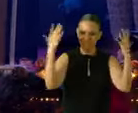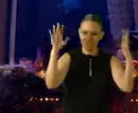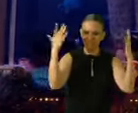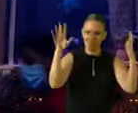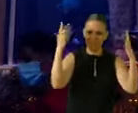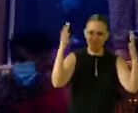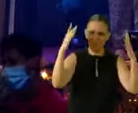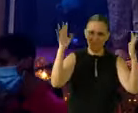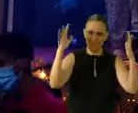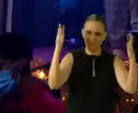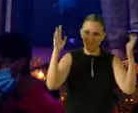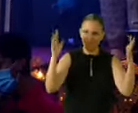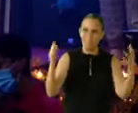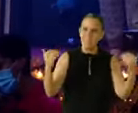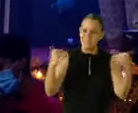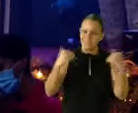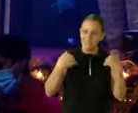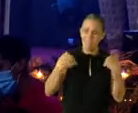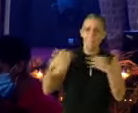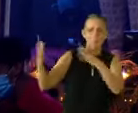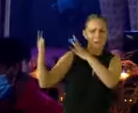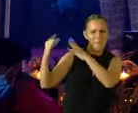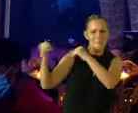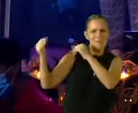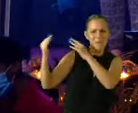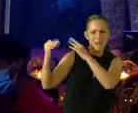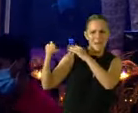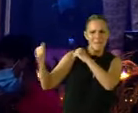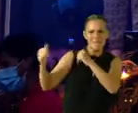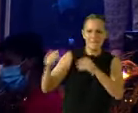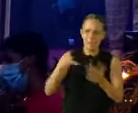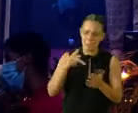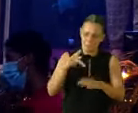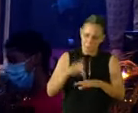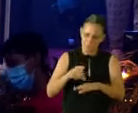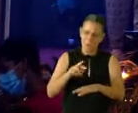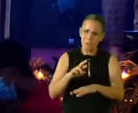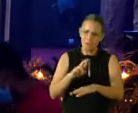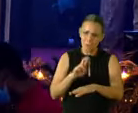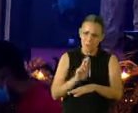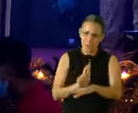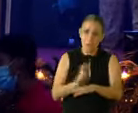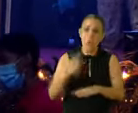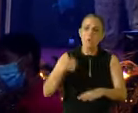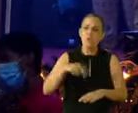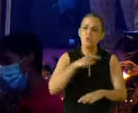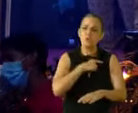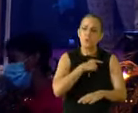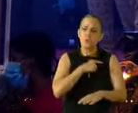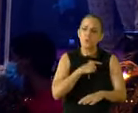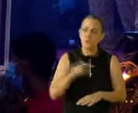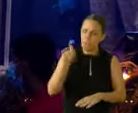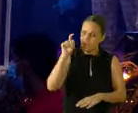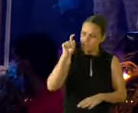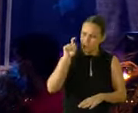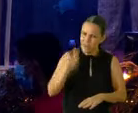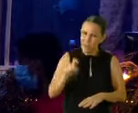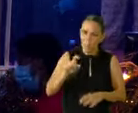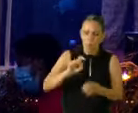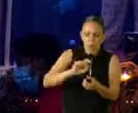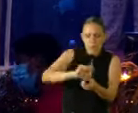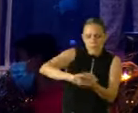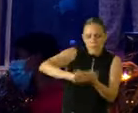Hay esperanza, Puerto Rico. Nos toca a nosotros transformar nuestra isla. Nos toca a nosotros hacer el